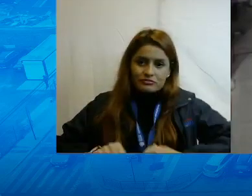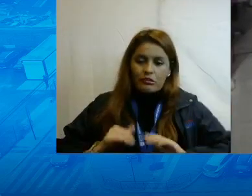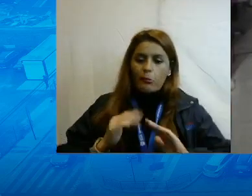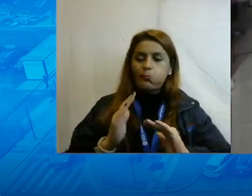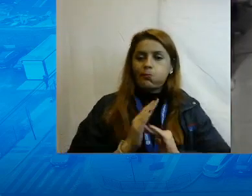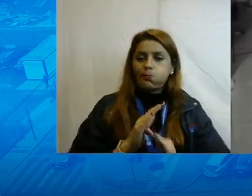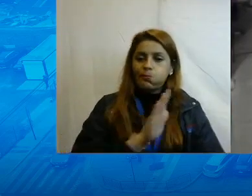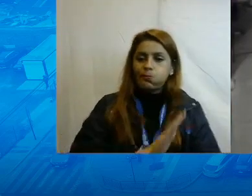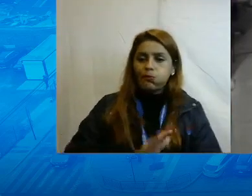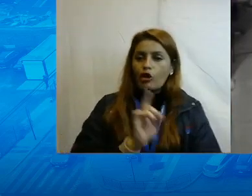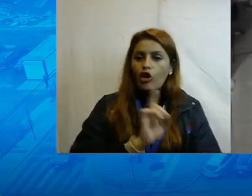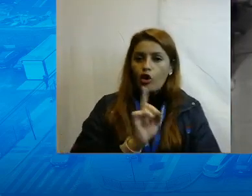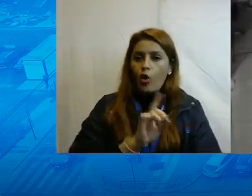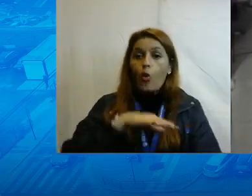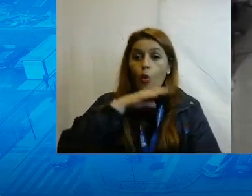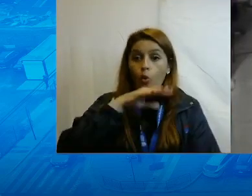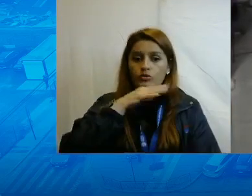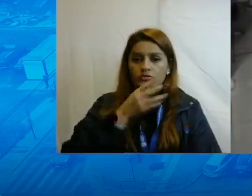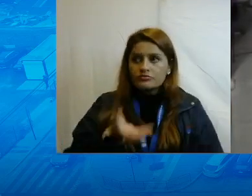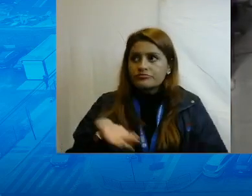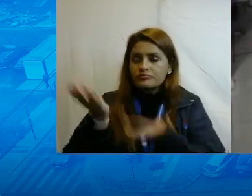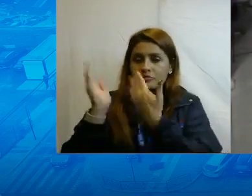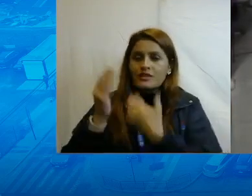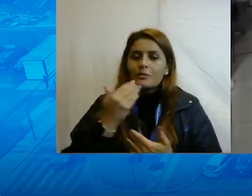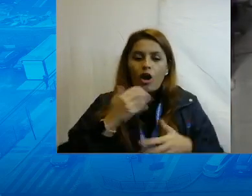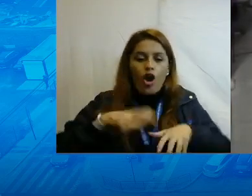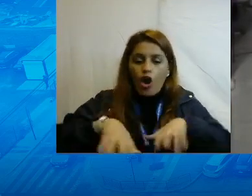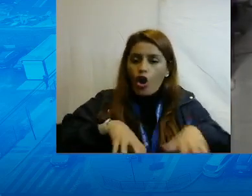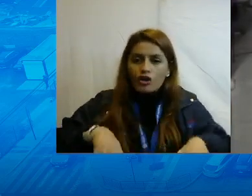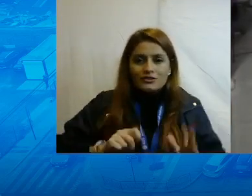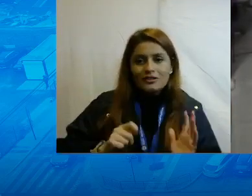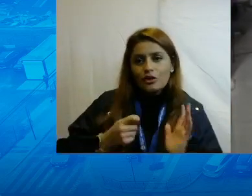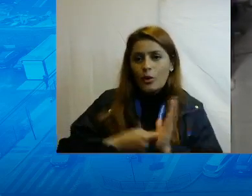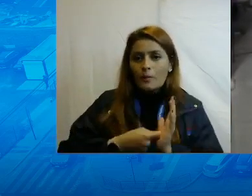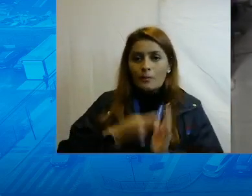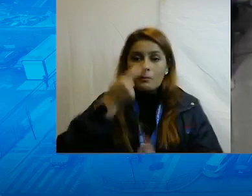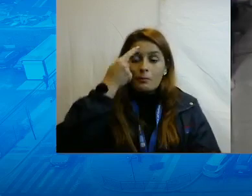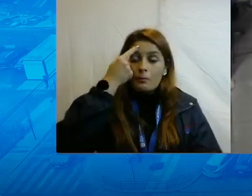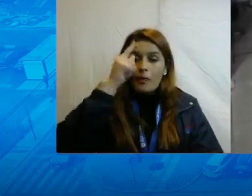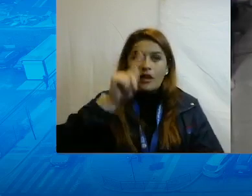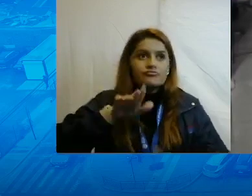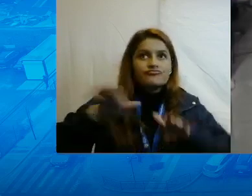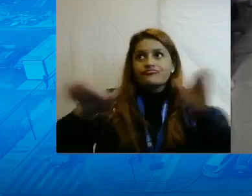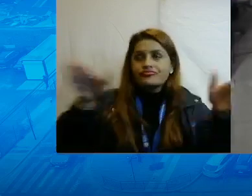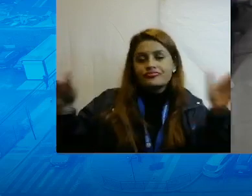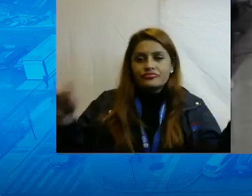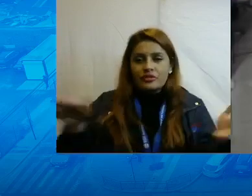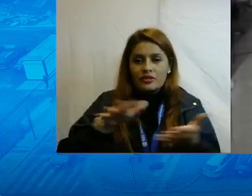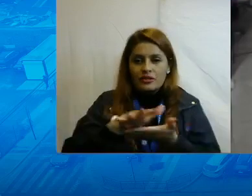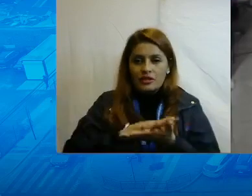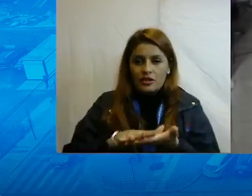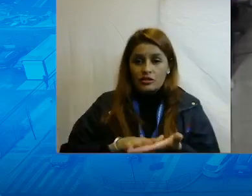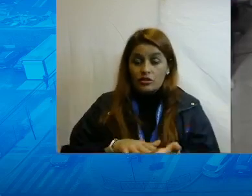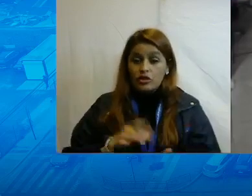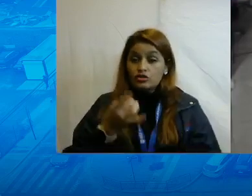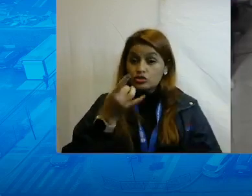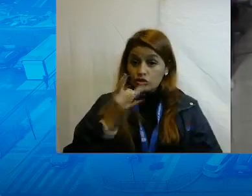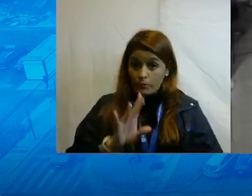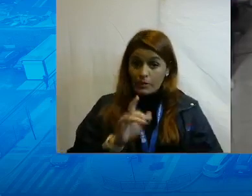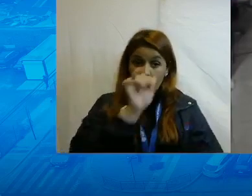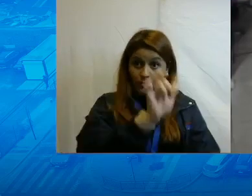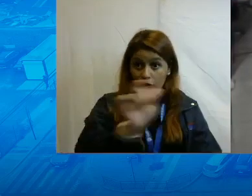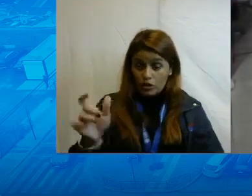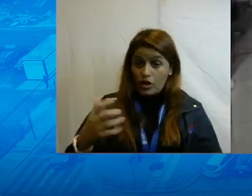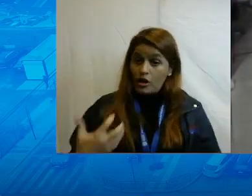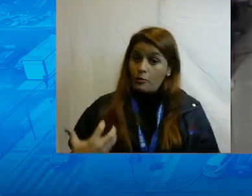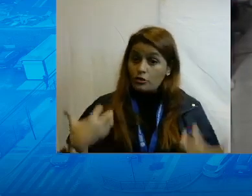detenidas, sino que también los insumos para poder desplegarnos en el territorio y que eso nos permita avanzar no solo en la tenencia responsable, que hay